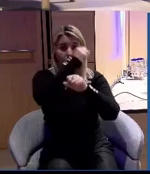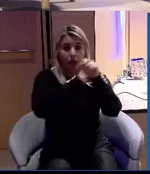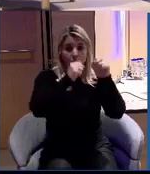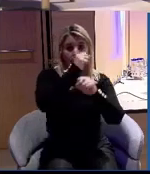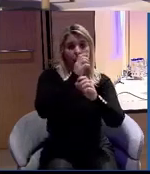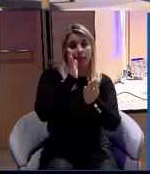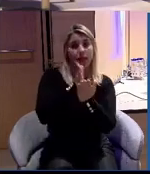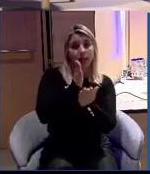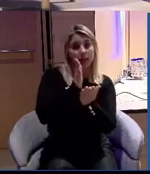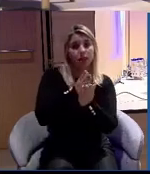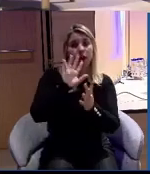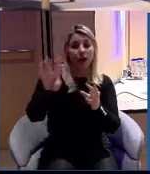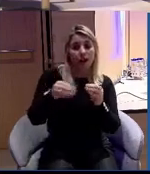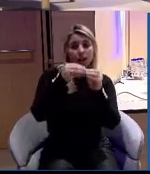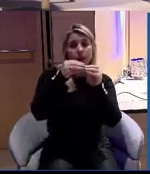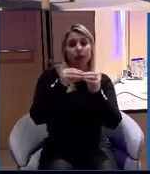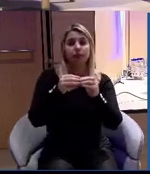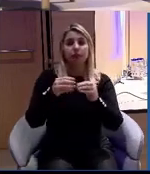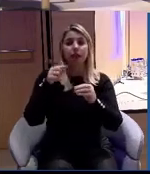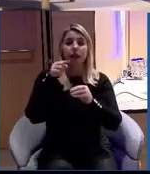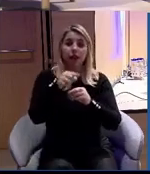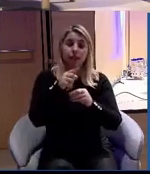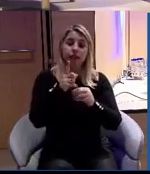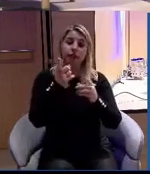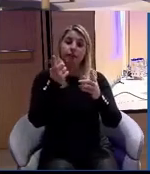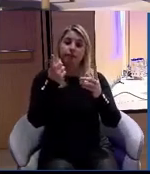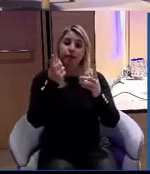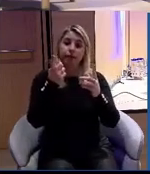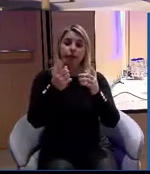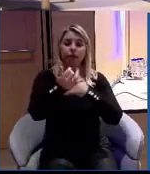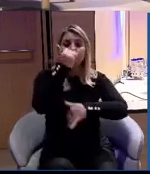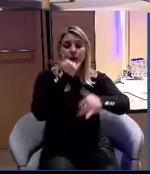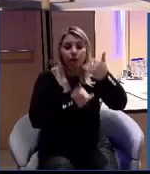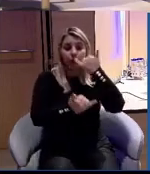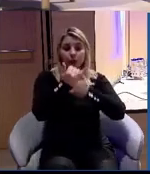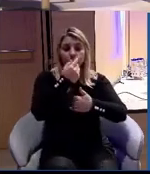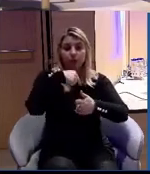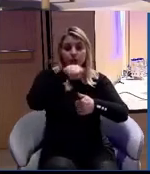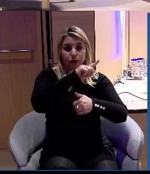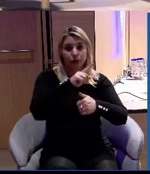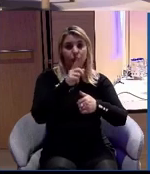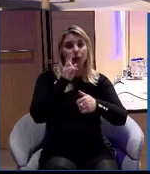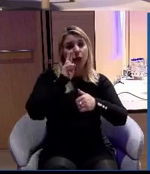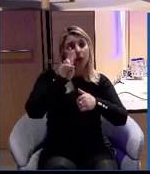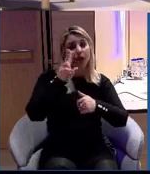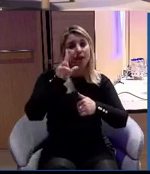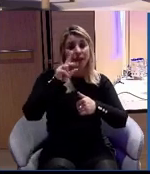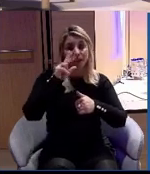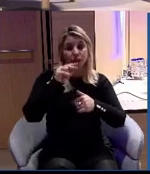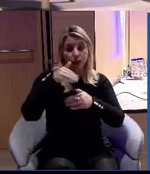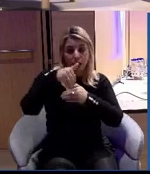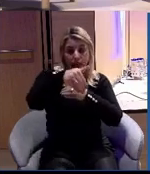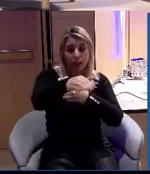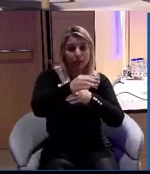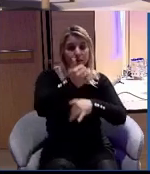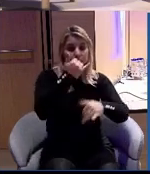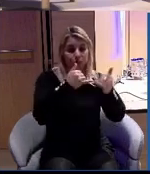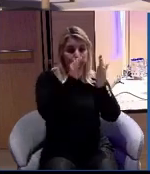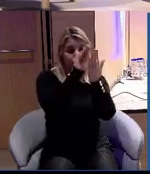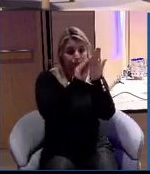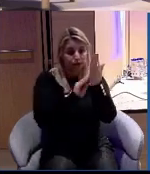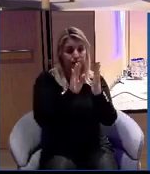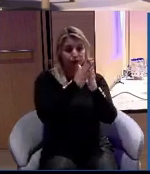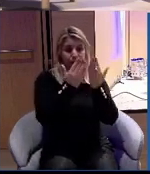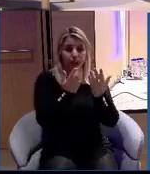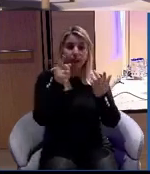derechos sumamos esta disponibilidad de información que tenemos desde el 2021 en adelante y